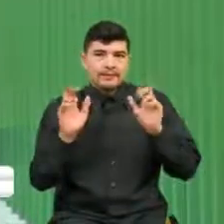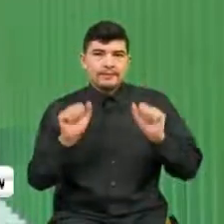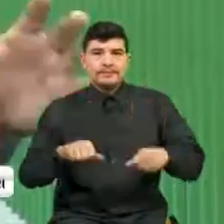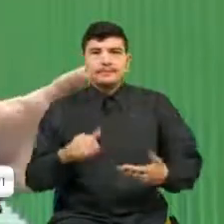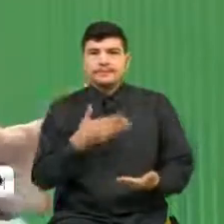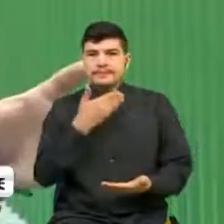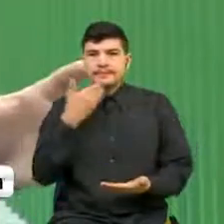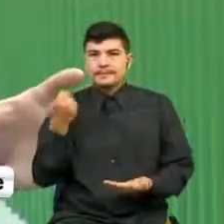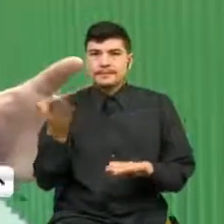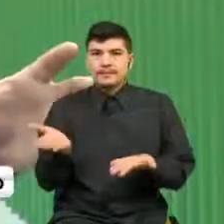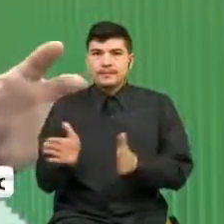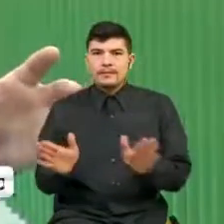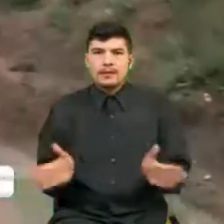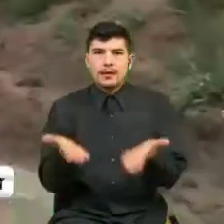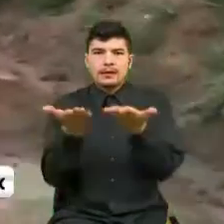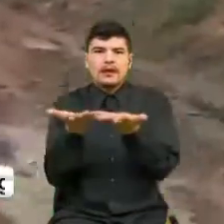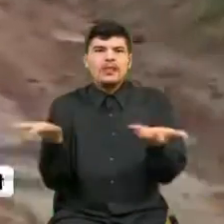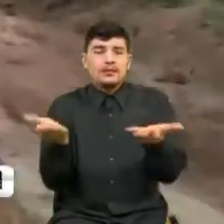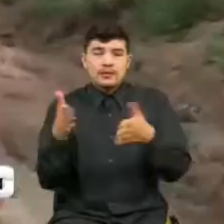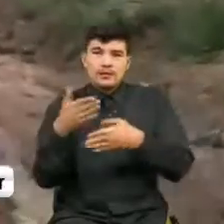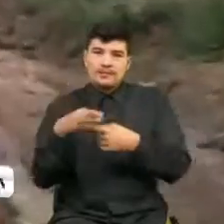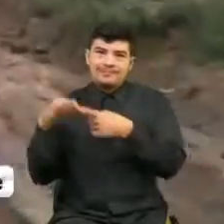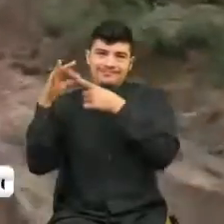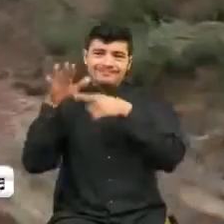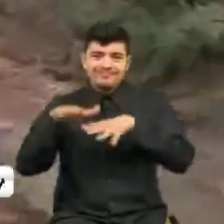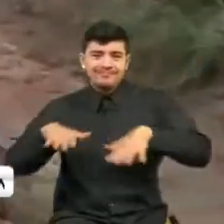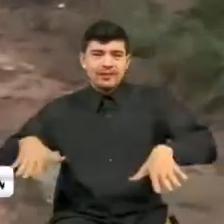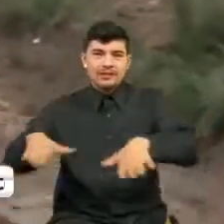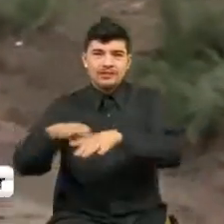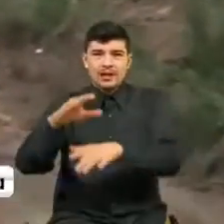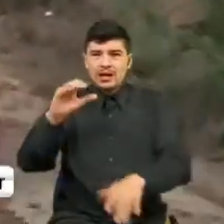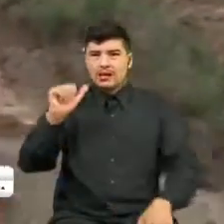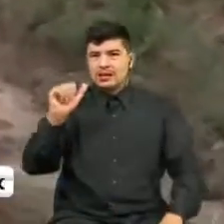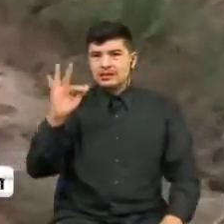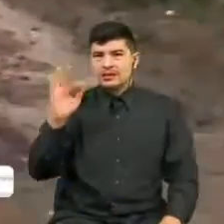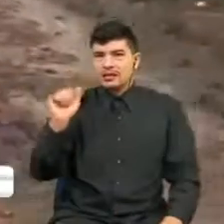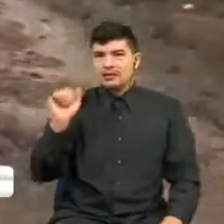especialmente allí en la zona del Catatumbo, que sigue siendo neurálgica,